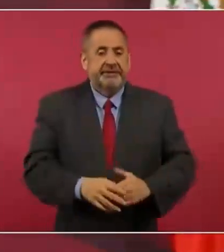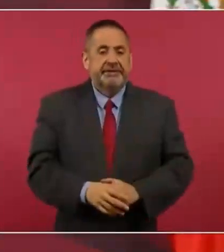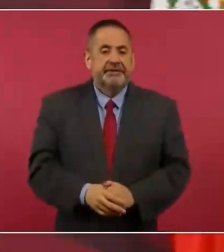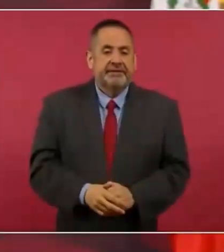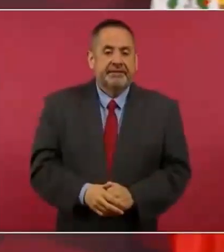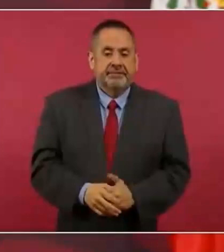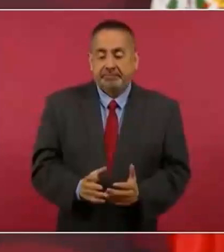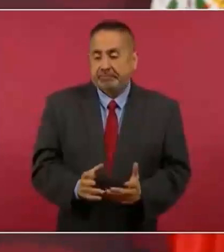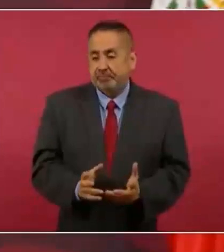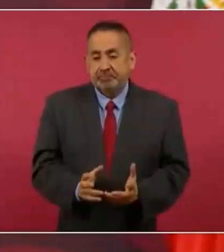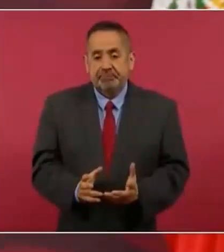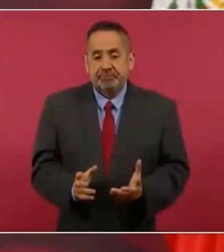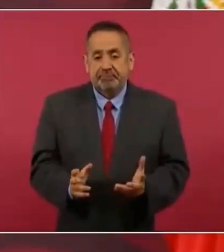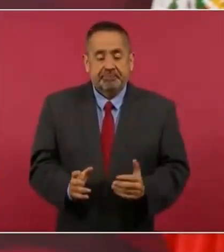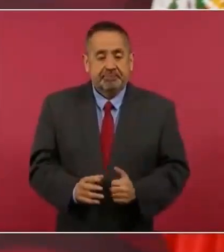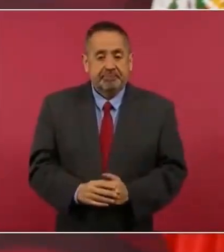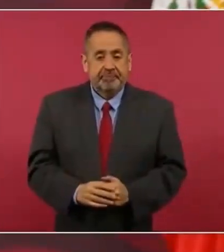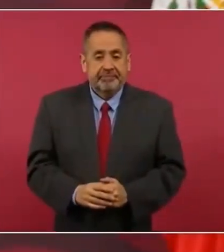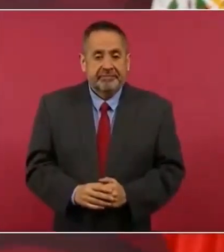Pero pues